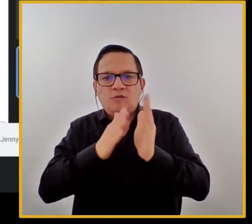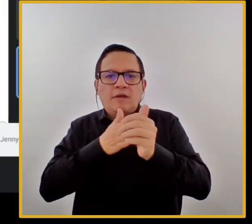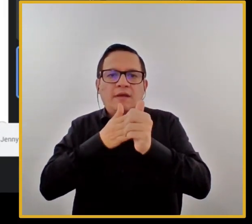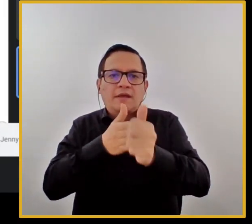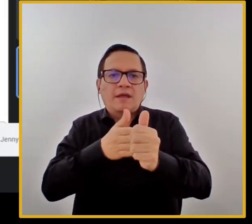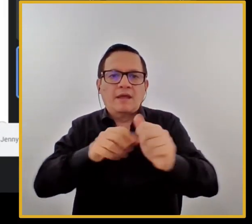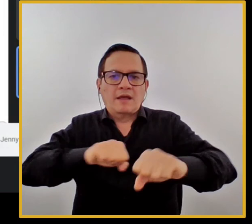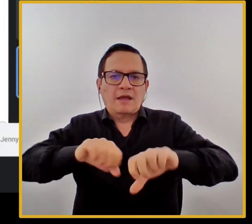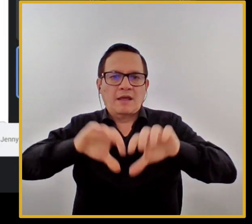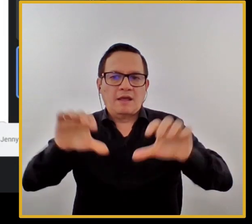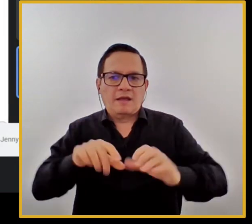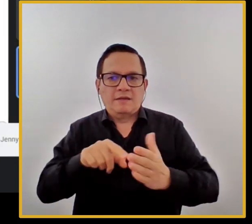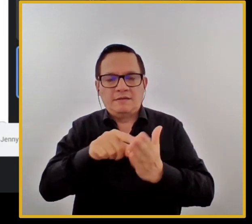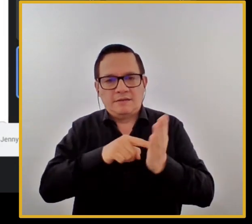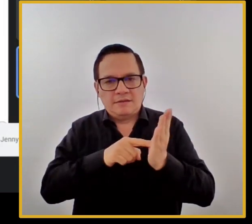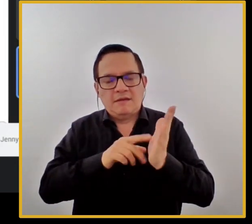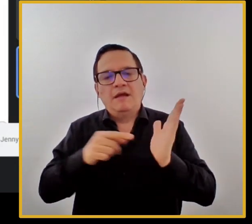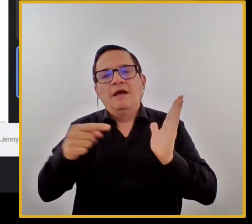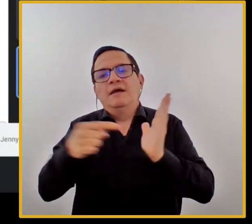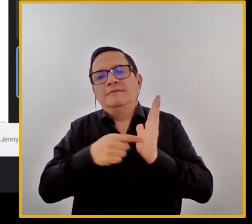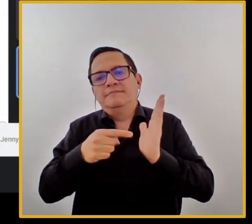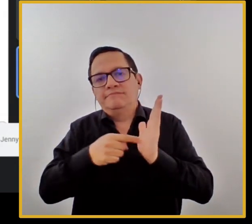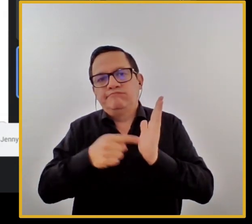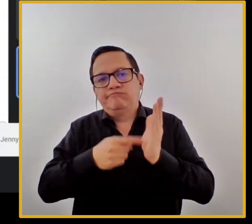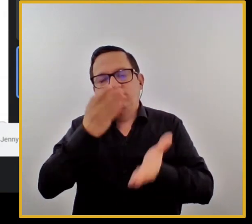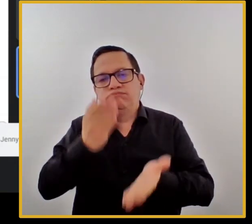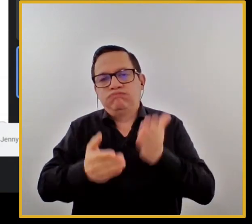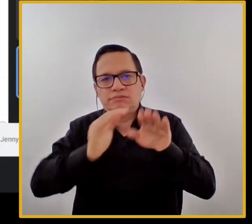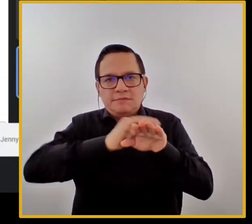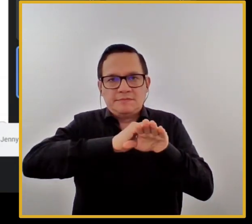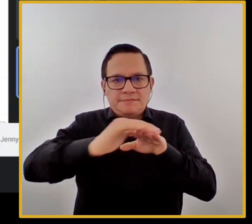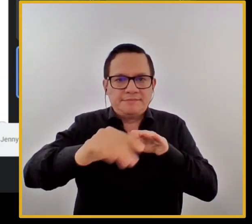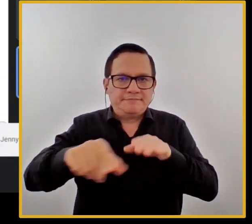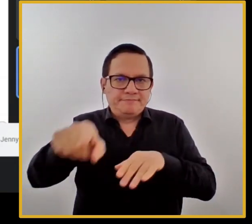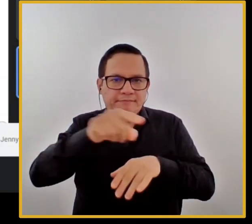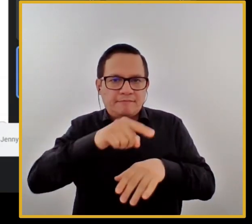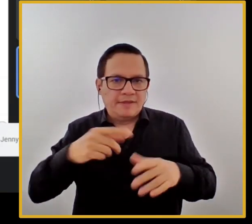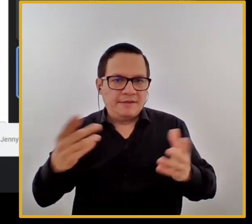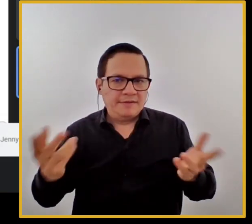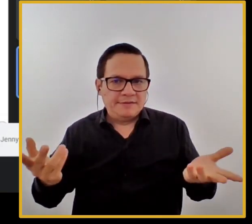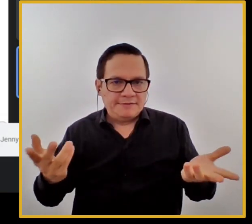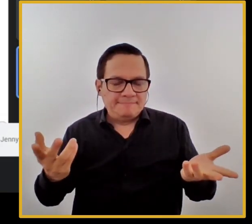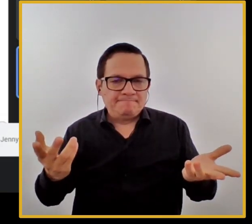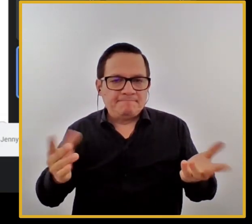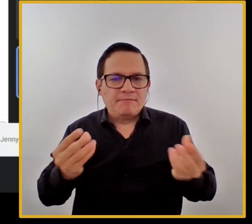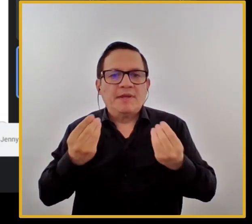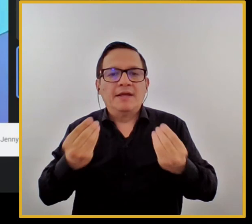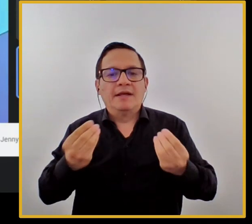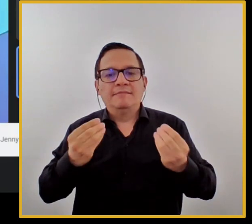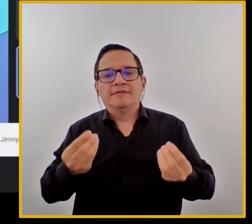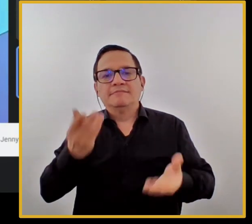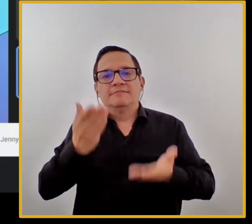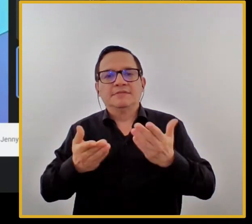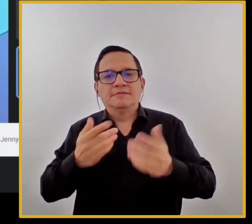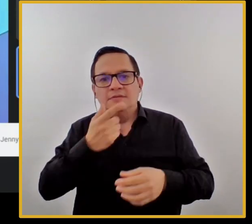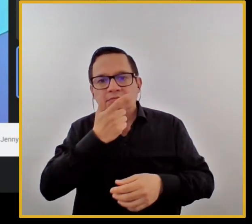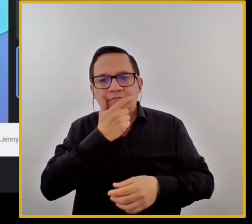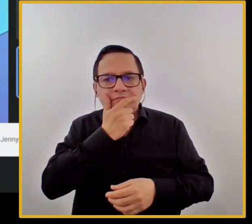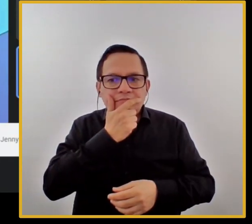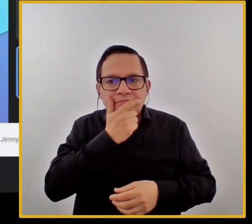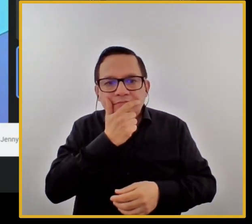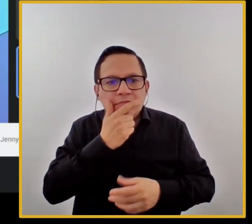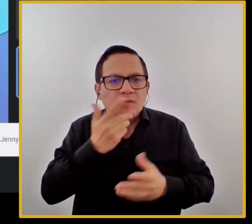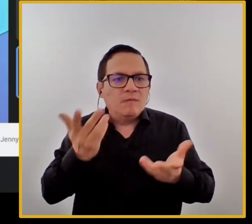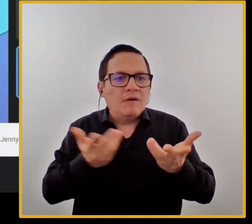guía de actividades y pues allí sería invitarlos para que ustedes estén muy